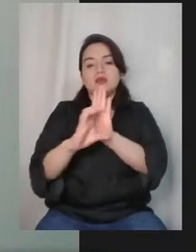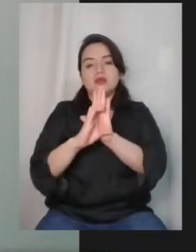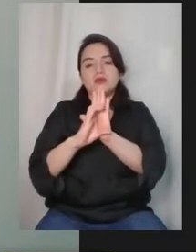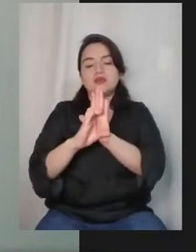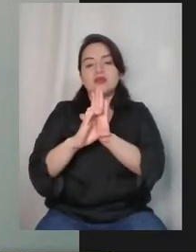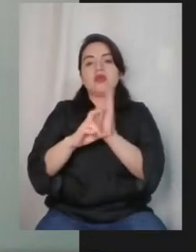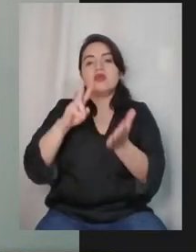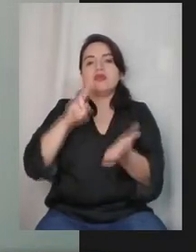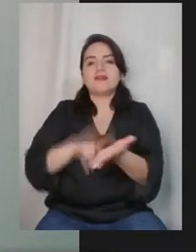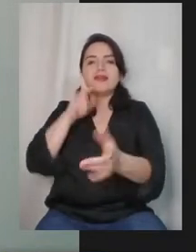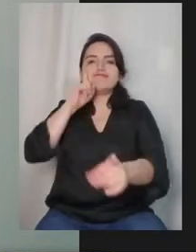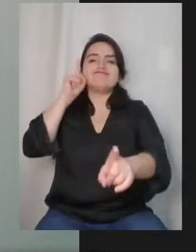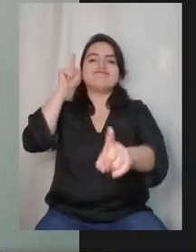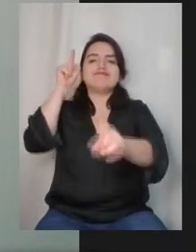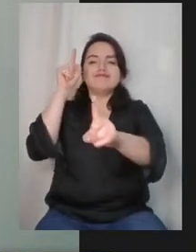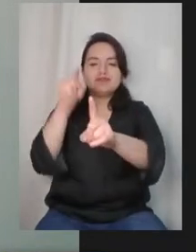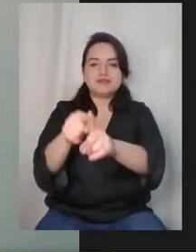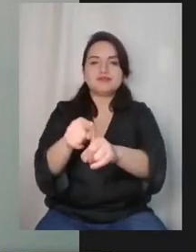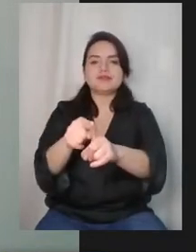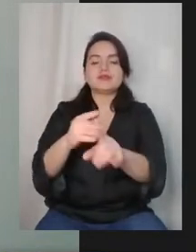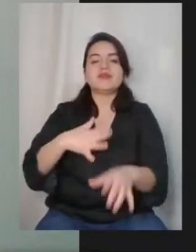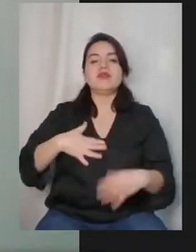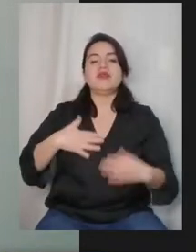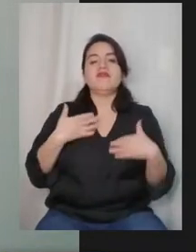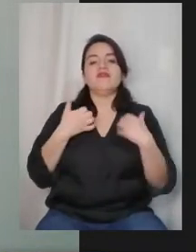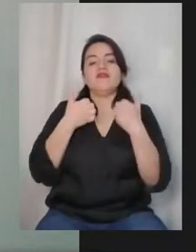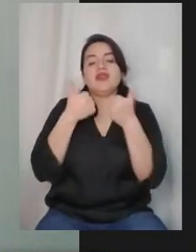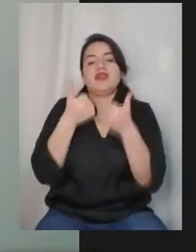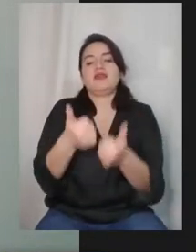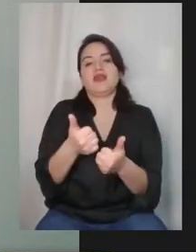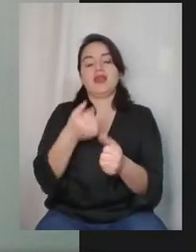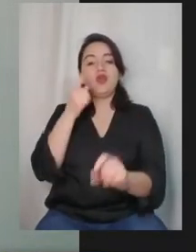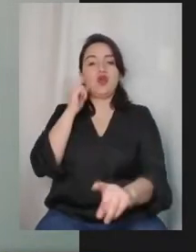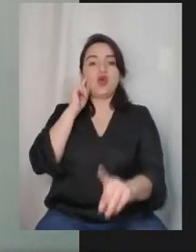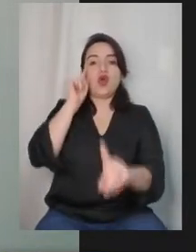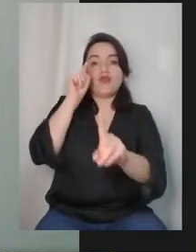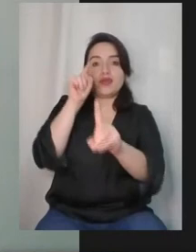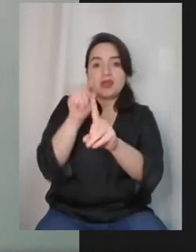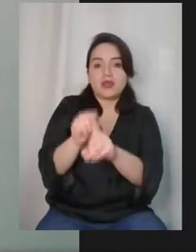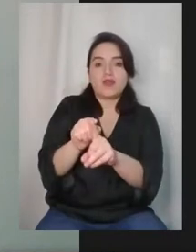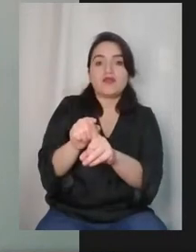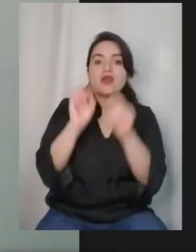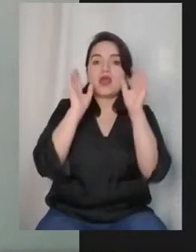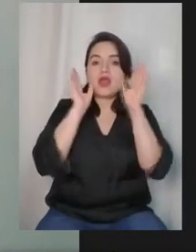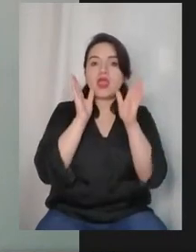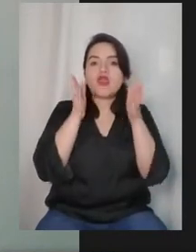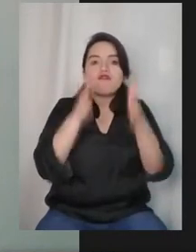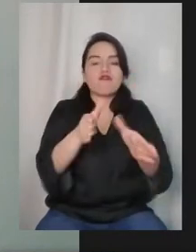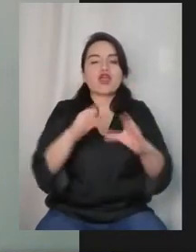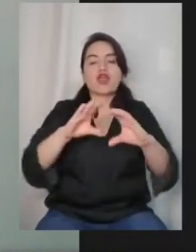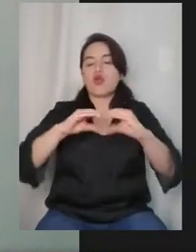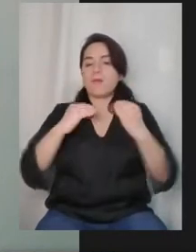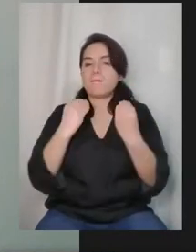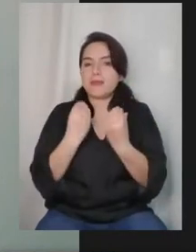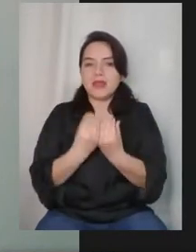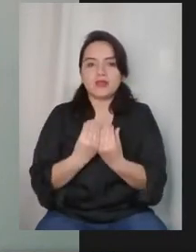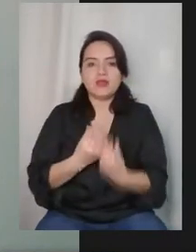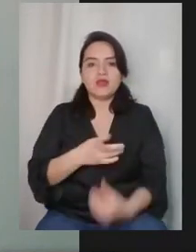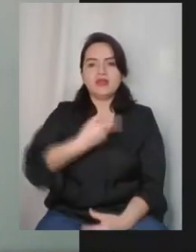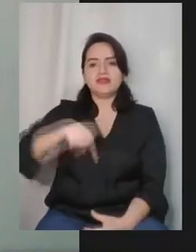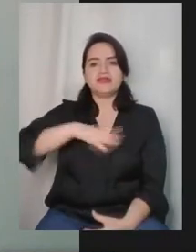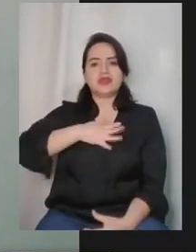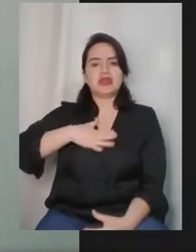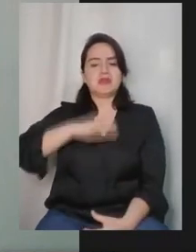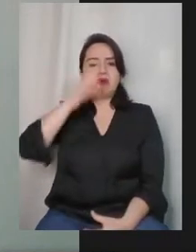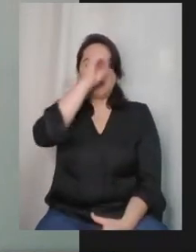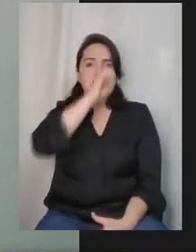función de un bienestar, vayan en función de un enfoque integral. No queremos ideología, porque la